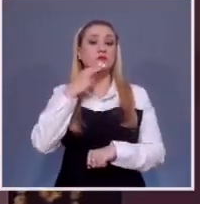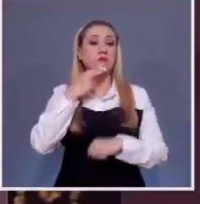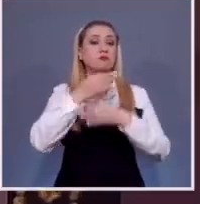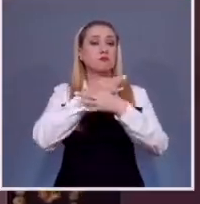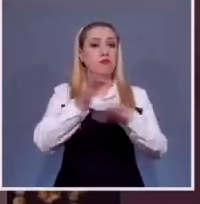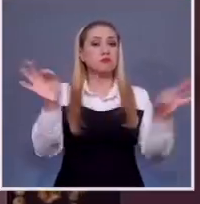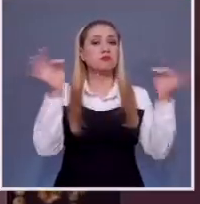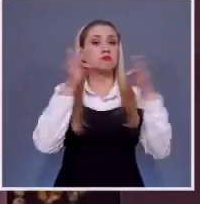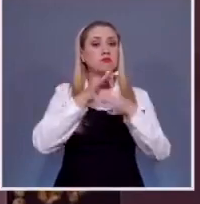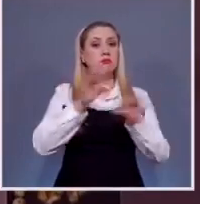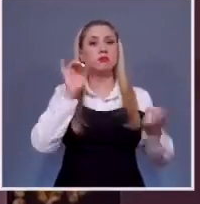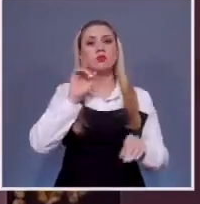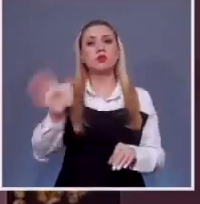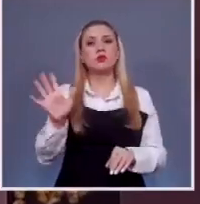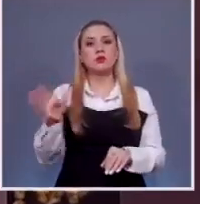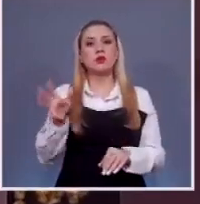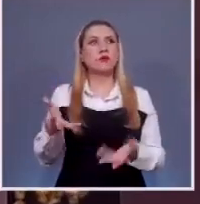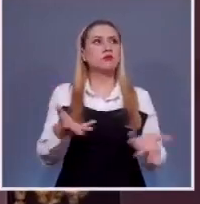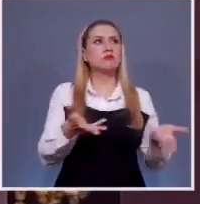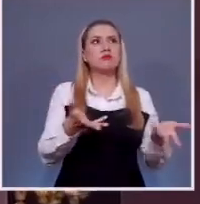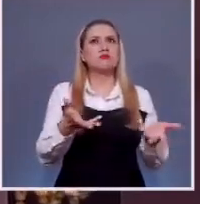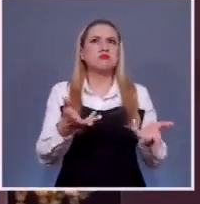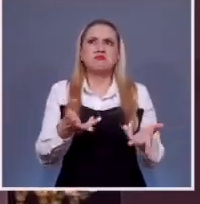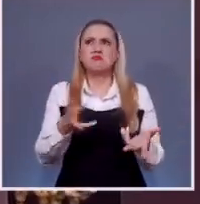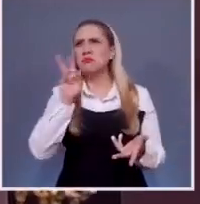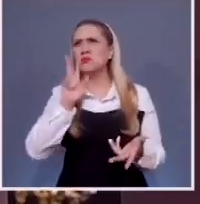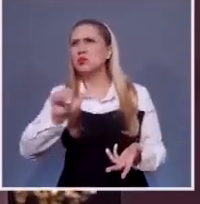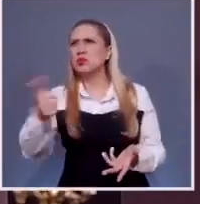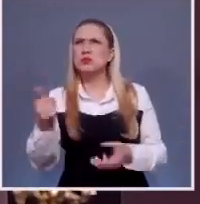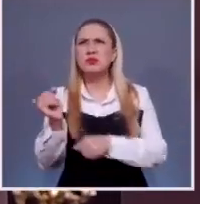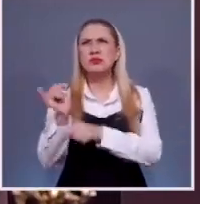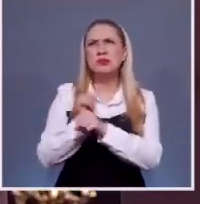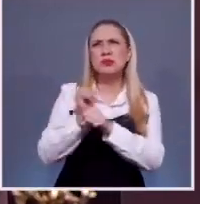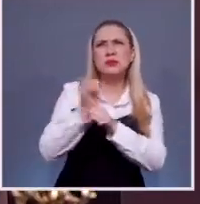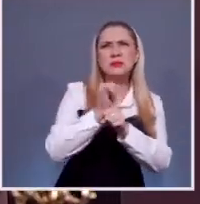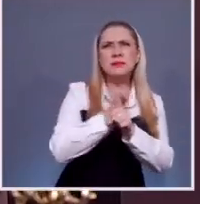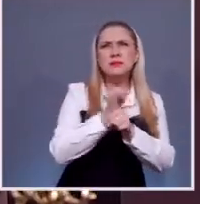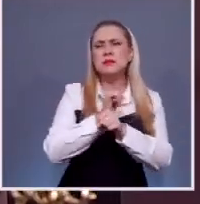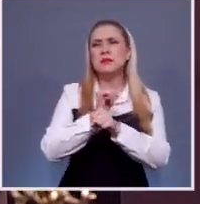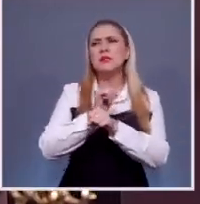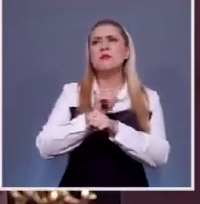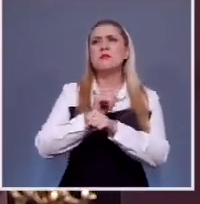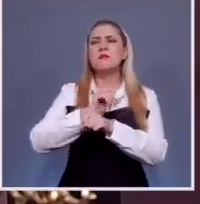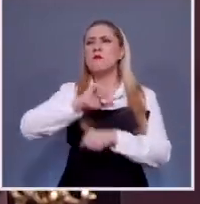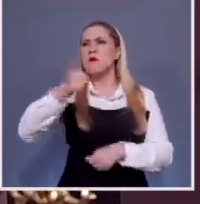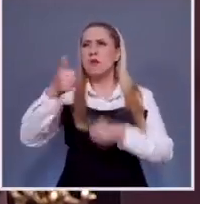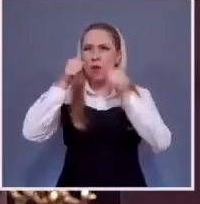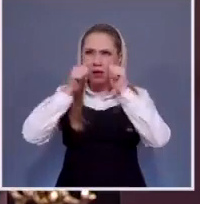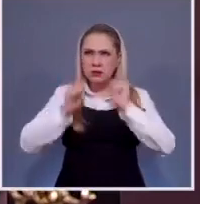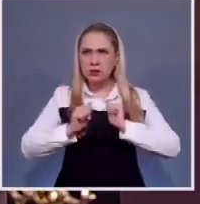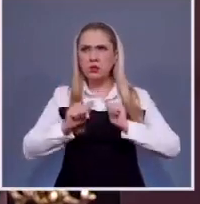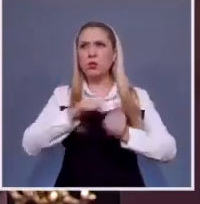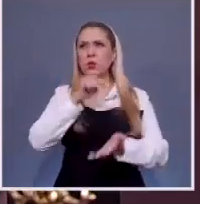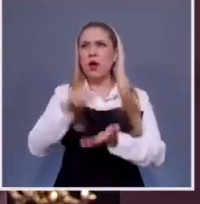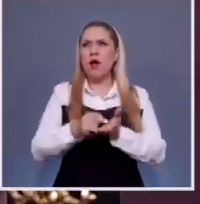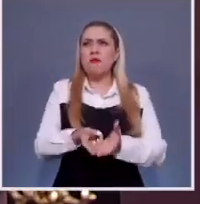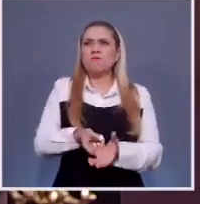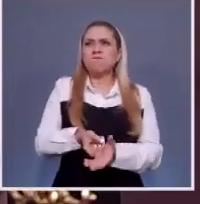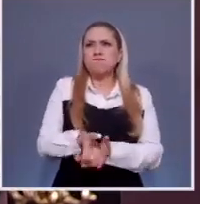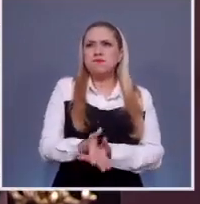¿no? Regresar un poco a otras formas de reproducción, otras formas de atención en parto y en el embarazo y cuidado.